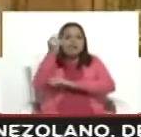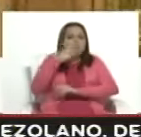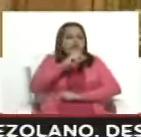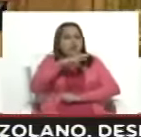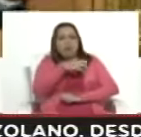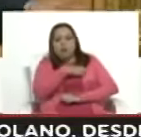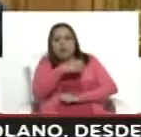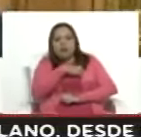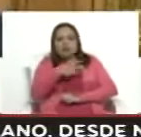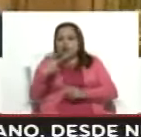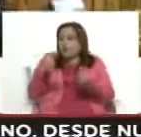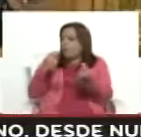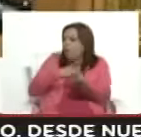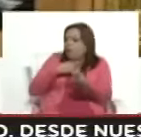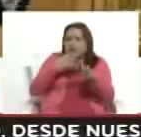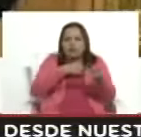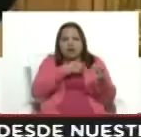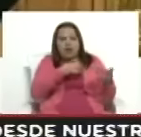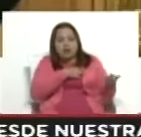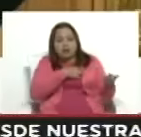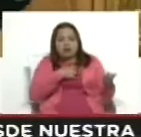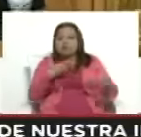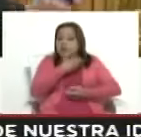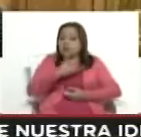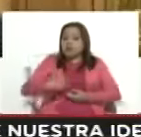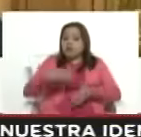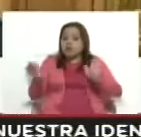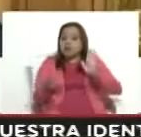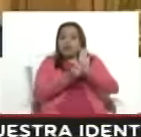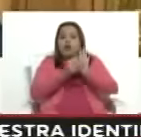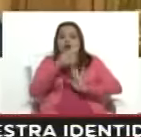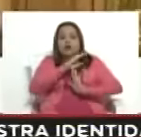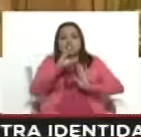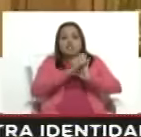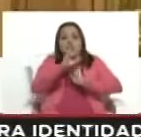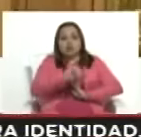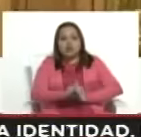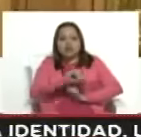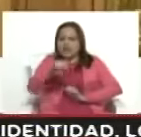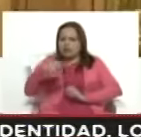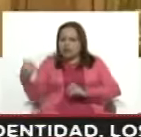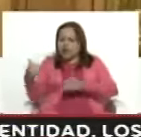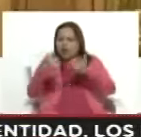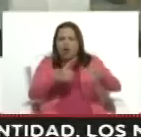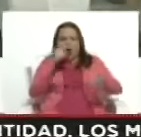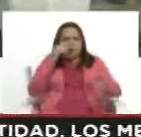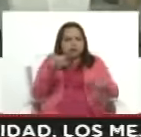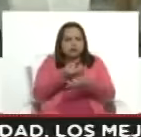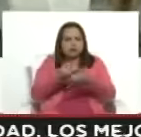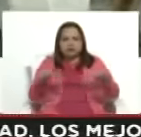no se puede. Y bueno, y mi comandante, bueno, apegado a la Constitución. Y un día llegó un personaje extraordinario,